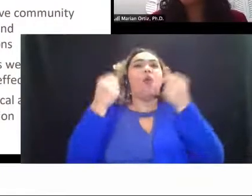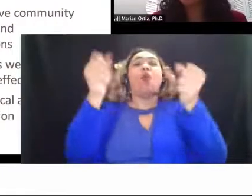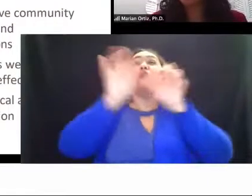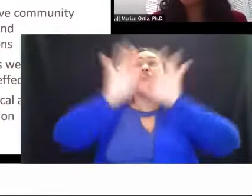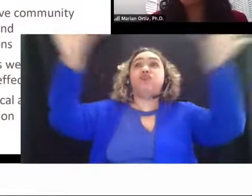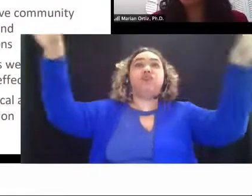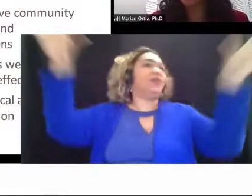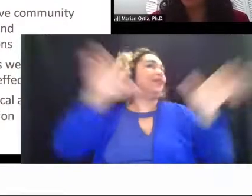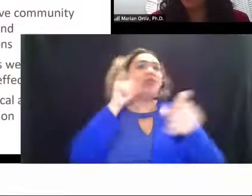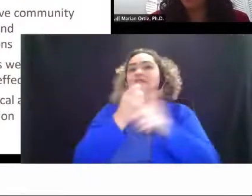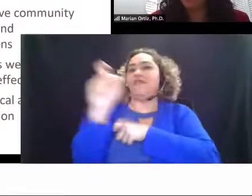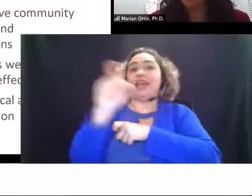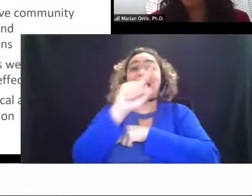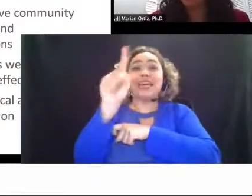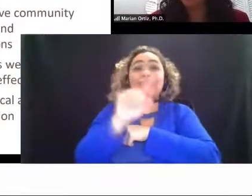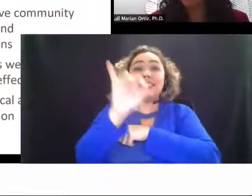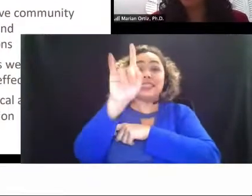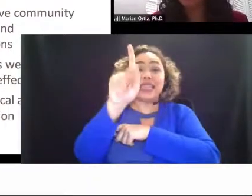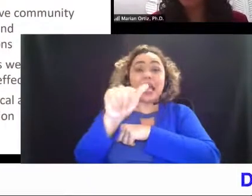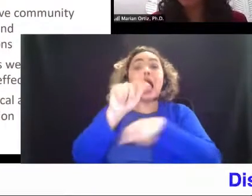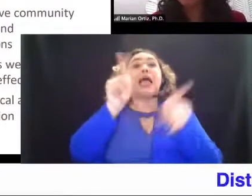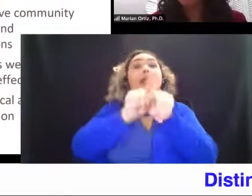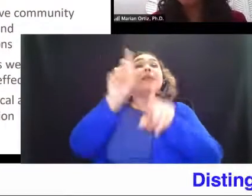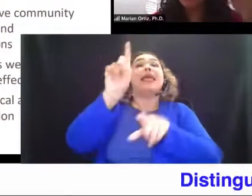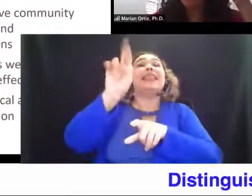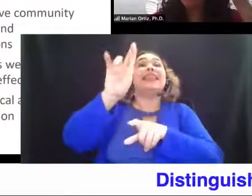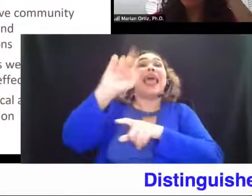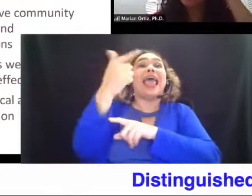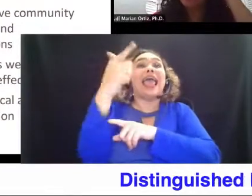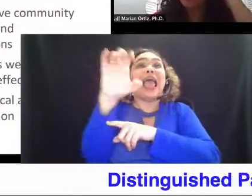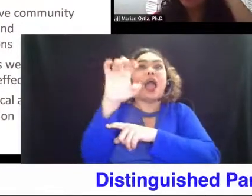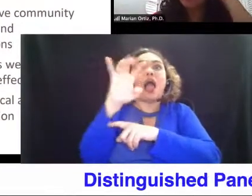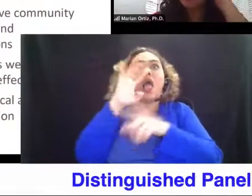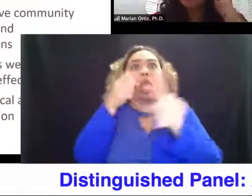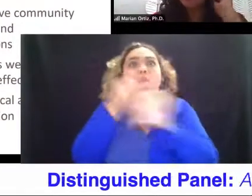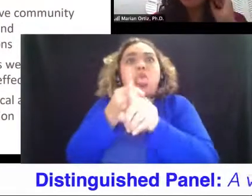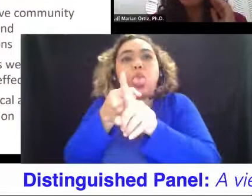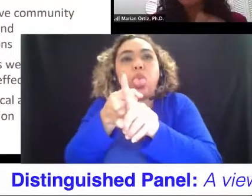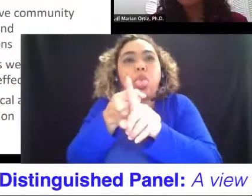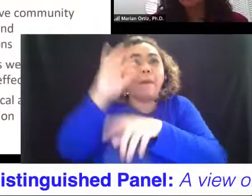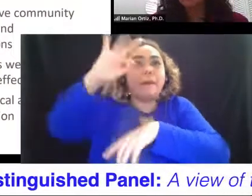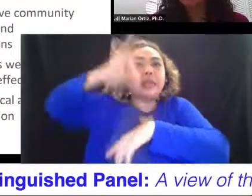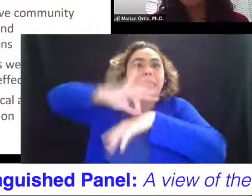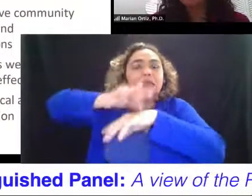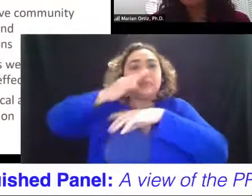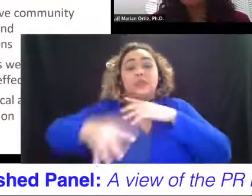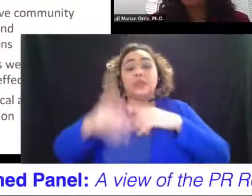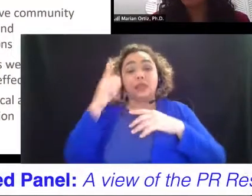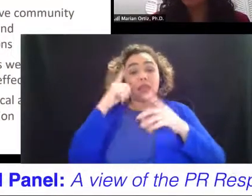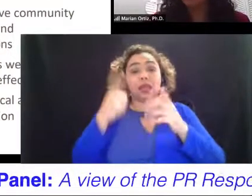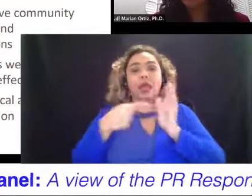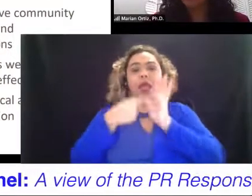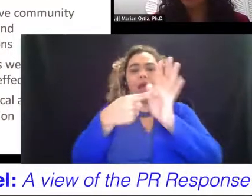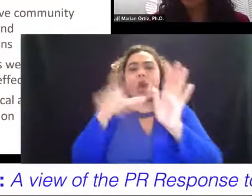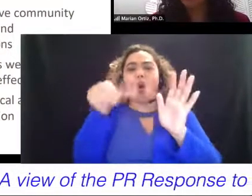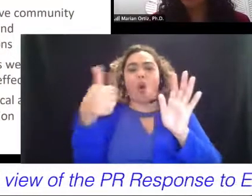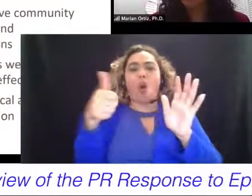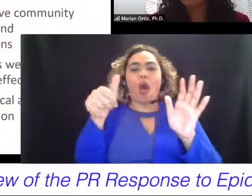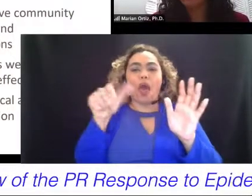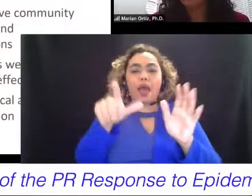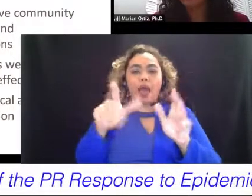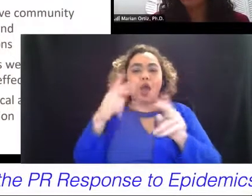siendo eficaz para la Aedes aegypti en particular. Se recomendó utilizar Dibrom o Nalet, como lo